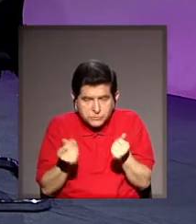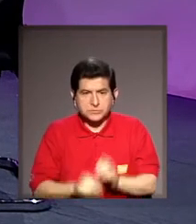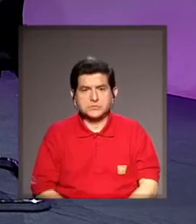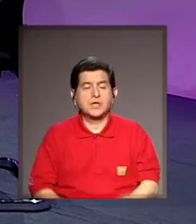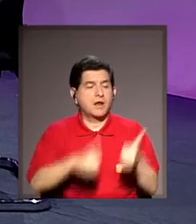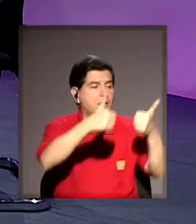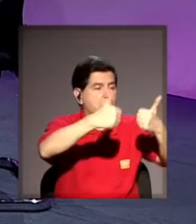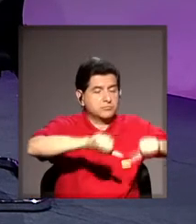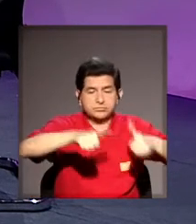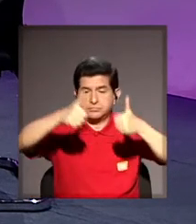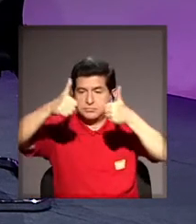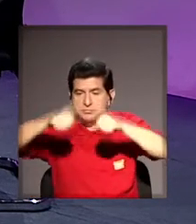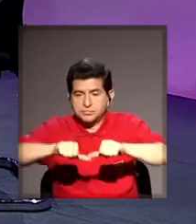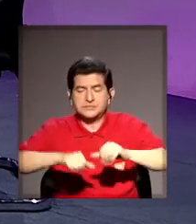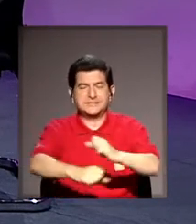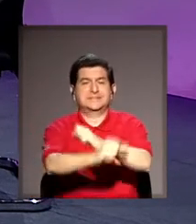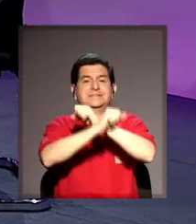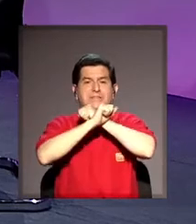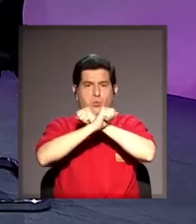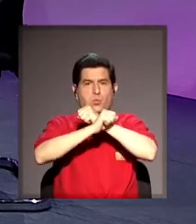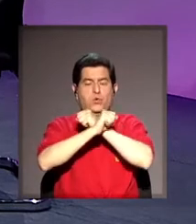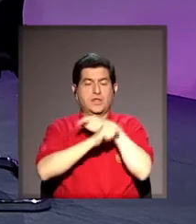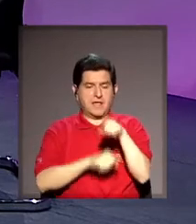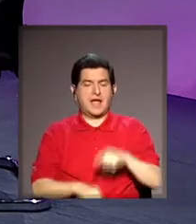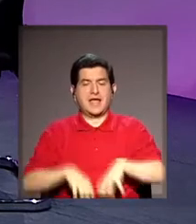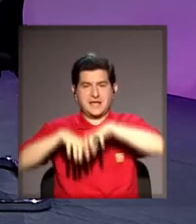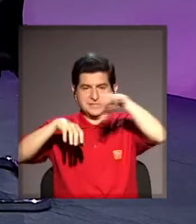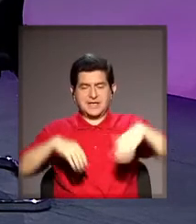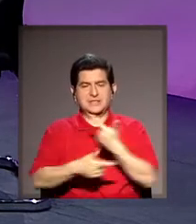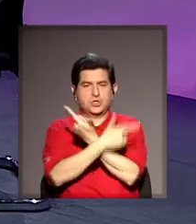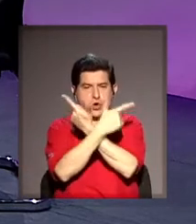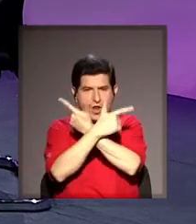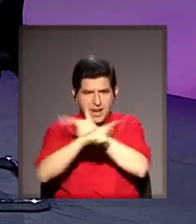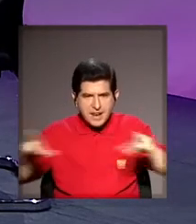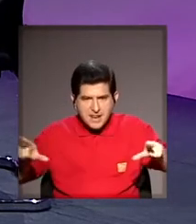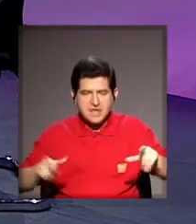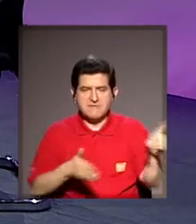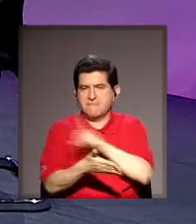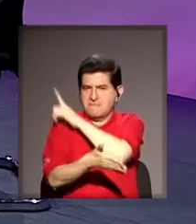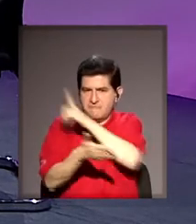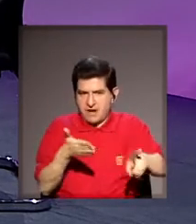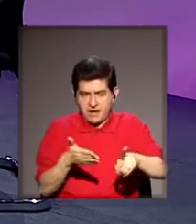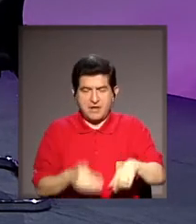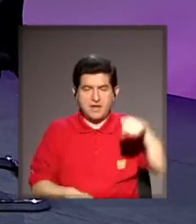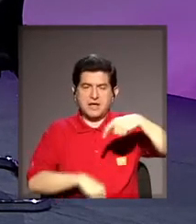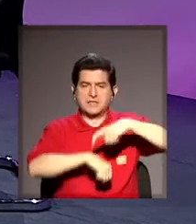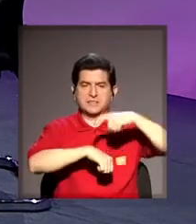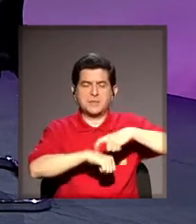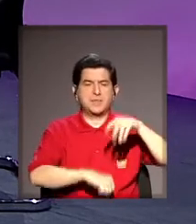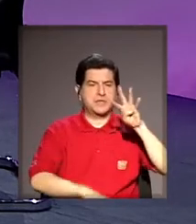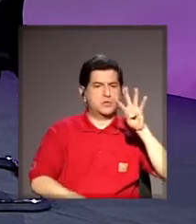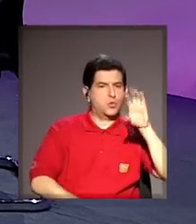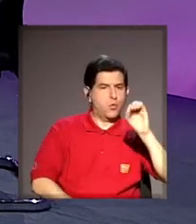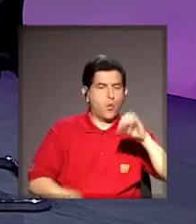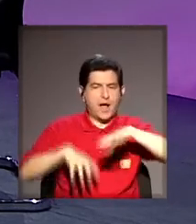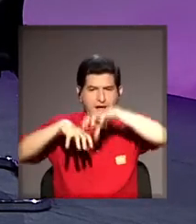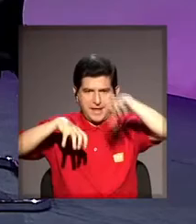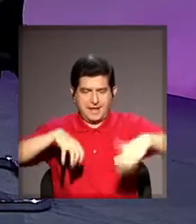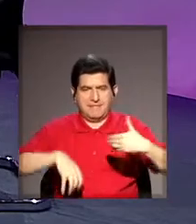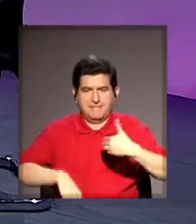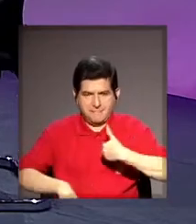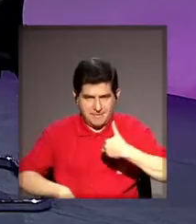acuerdos que garanticen que ese cantón es libre de discriminación y en ese momento tenemos 40 cantones que